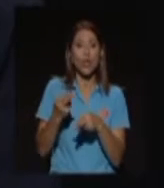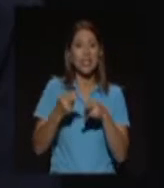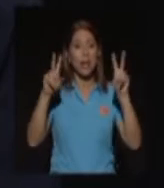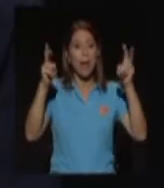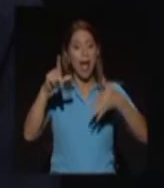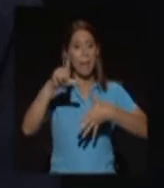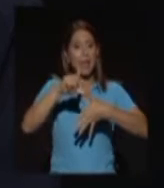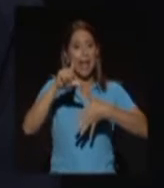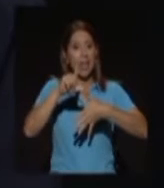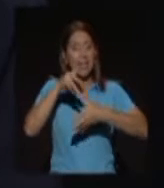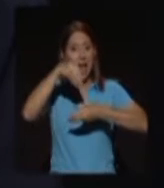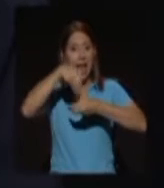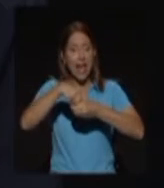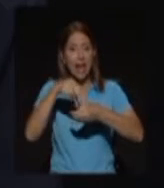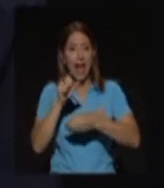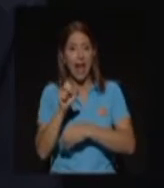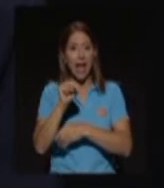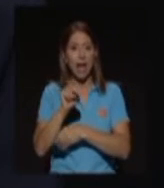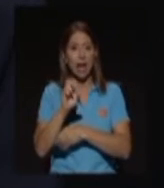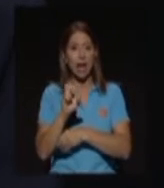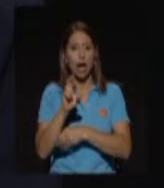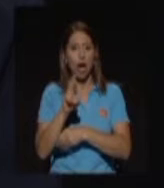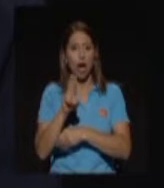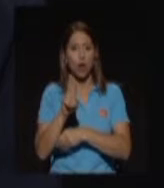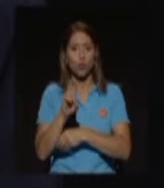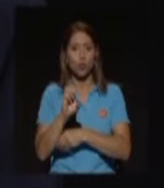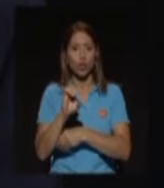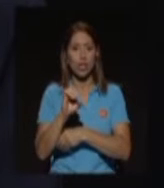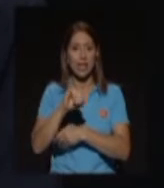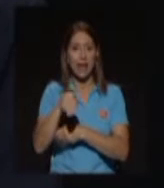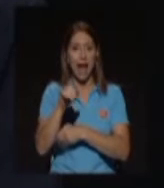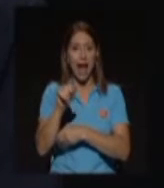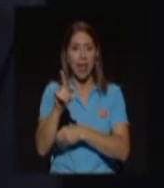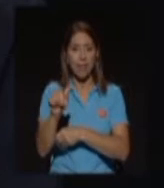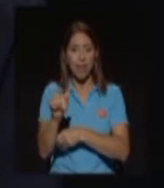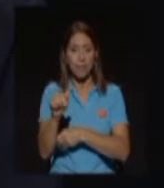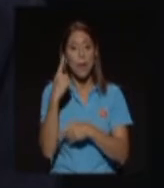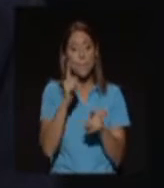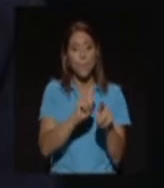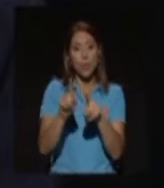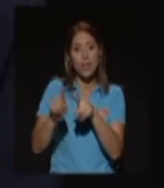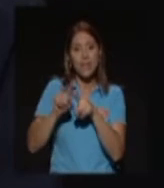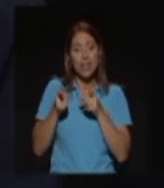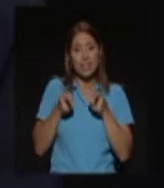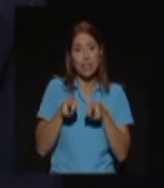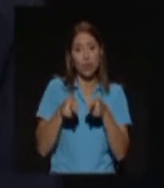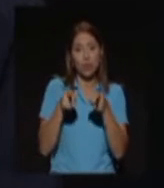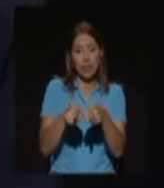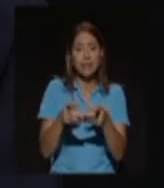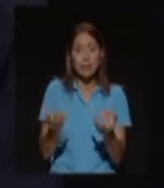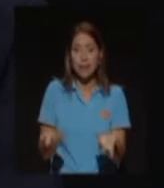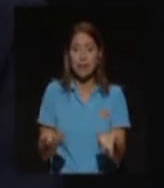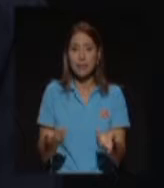Latina en la encrucijada. Por diferentes circunstancias, en buena parte por, que le